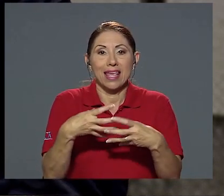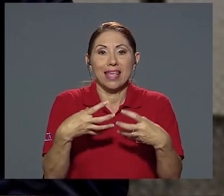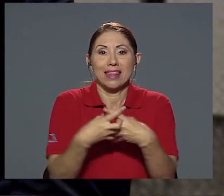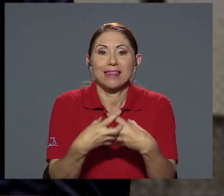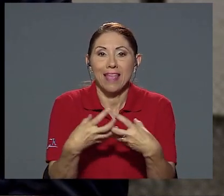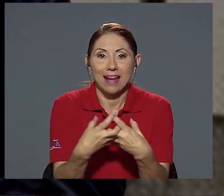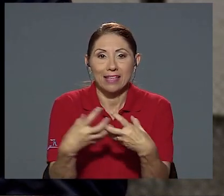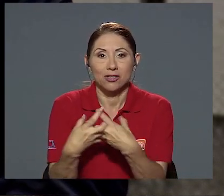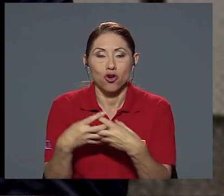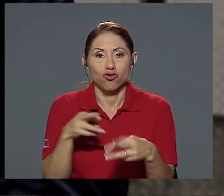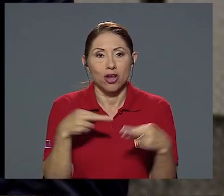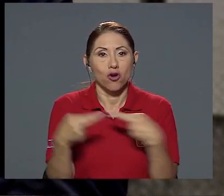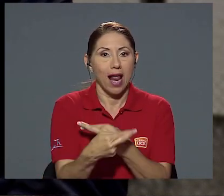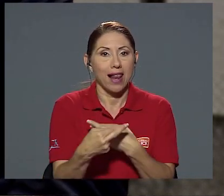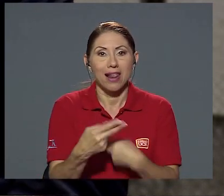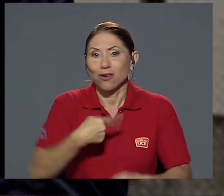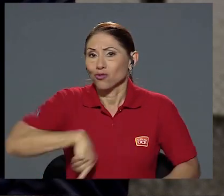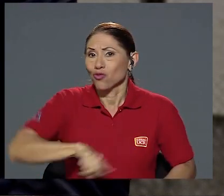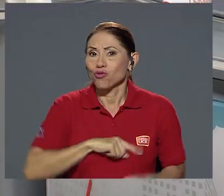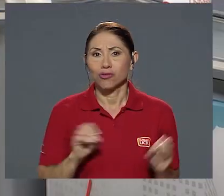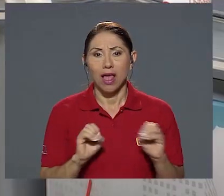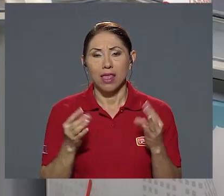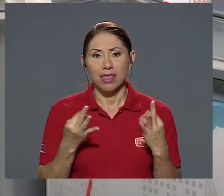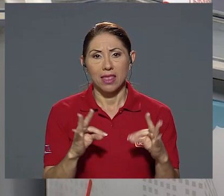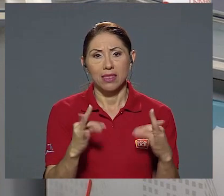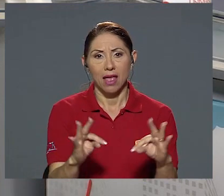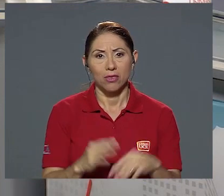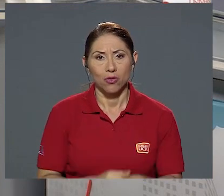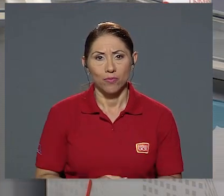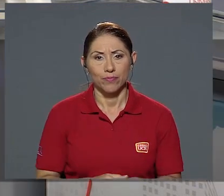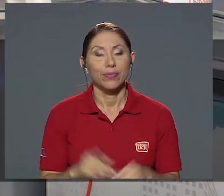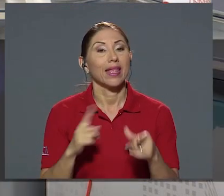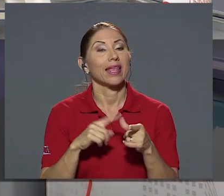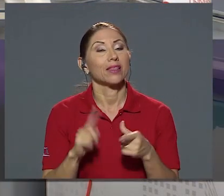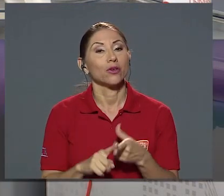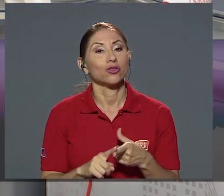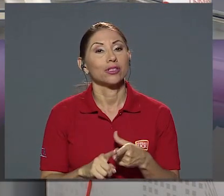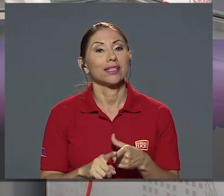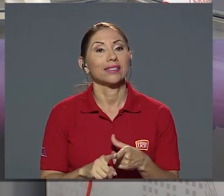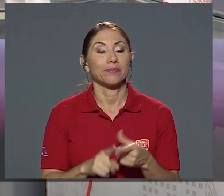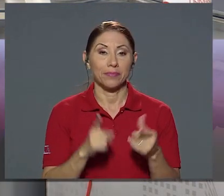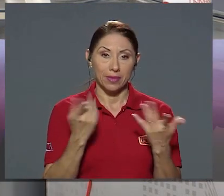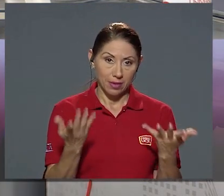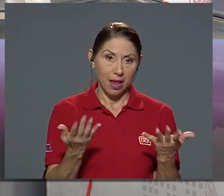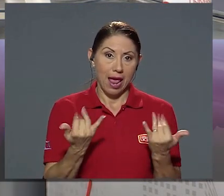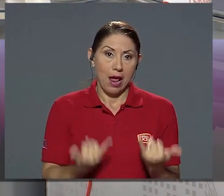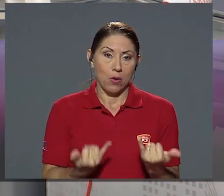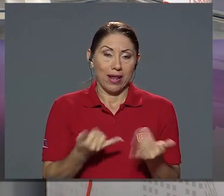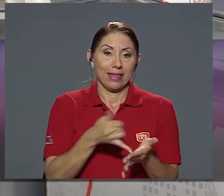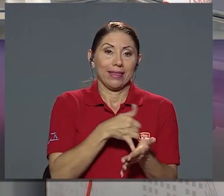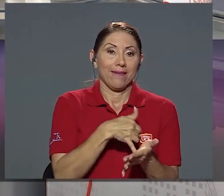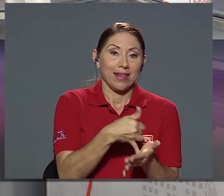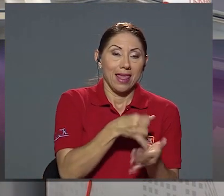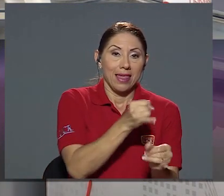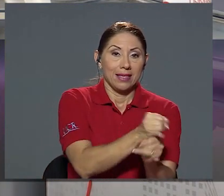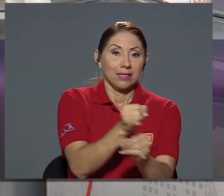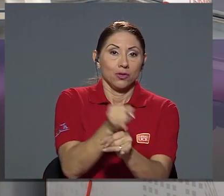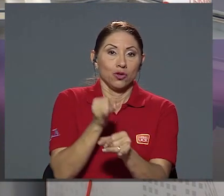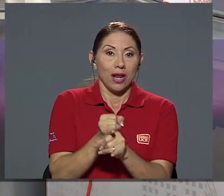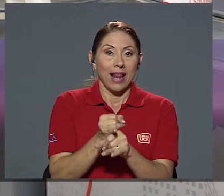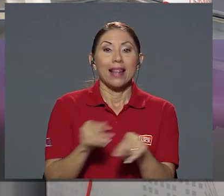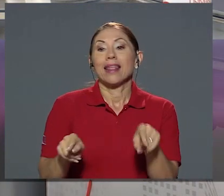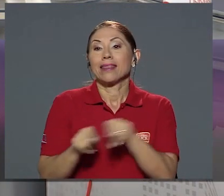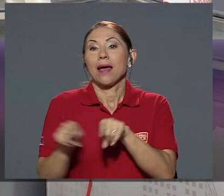Digamos, ni siquiera lo estamos intentando, ¿verdad? Entonces, sumado a la debilidad institucional que tenemos, también tenemos